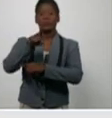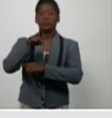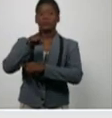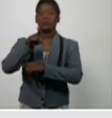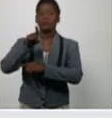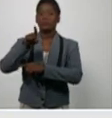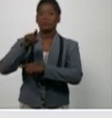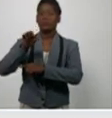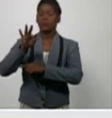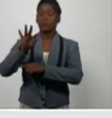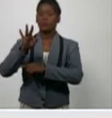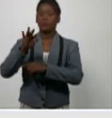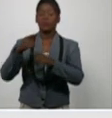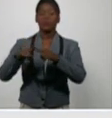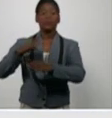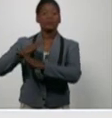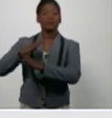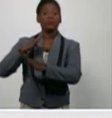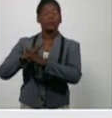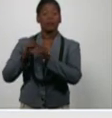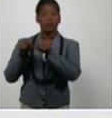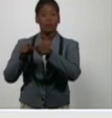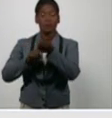188,7 y Santiago de Cuba de